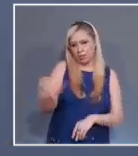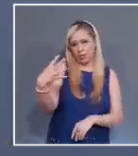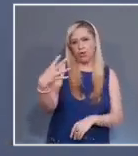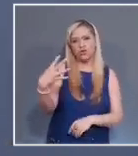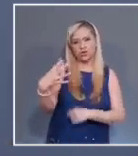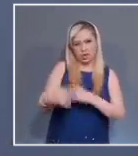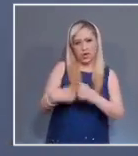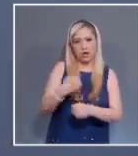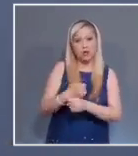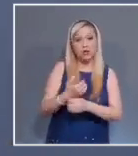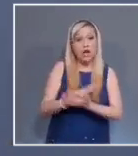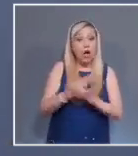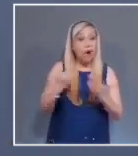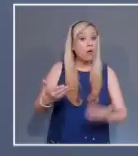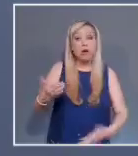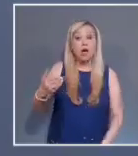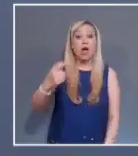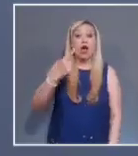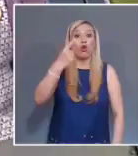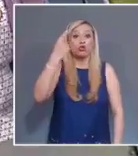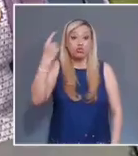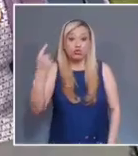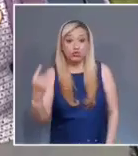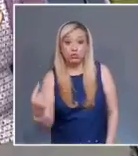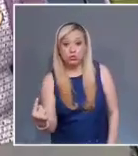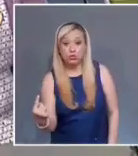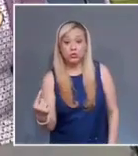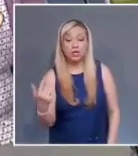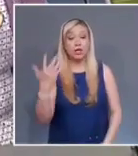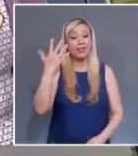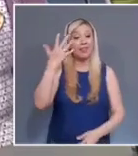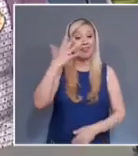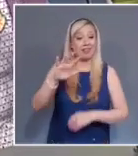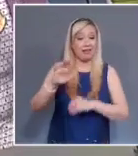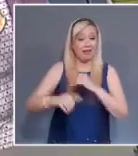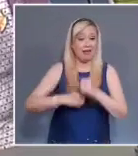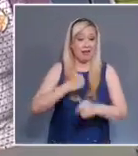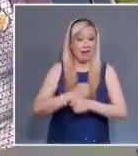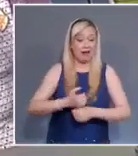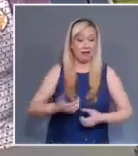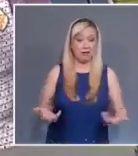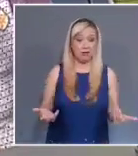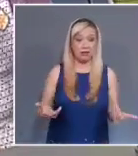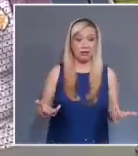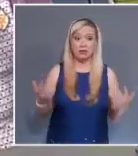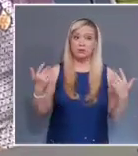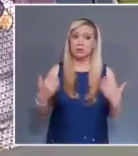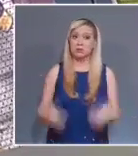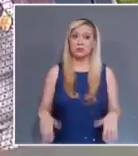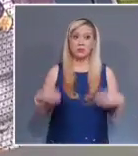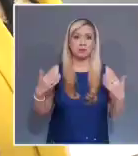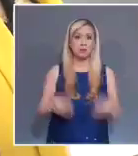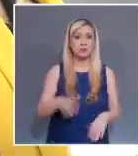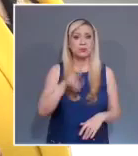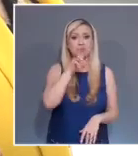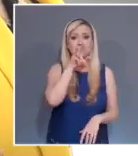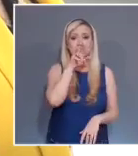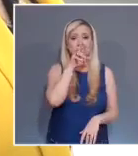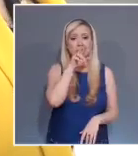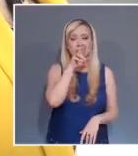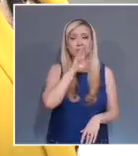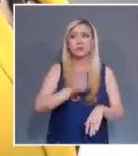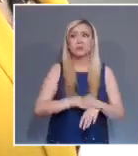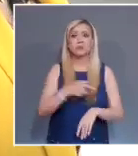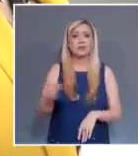mitad la edad de reclutamiento. Explicaron que este reclutamiento ha generado un incremento de casos de desplazamiento